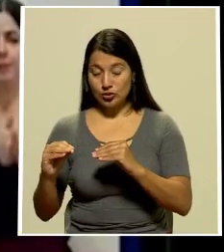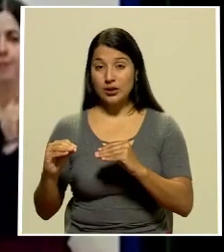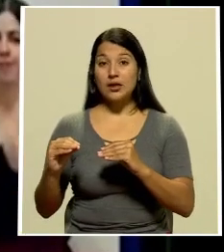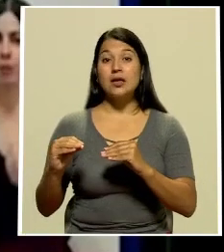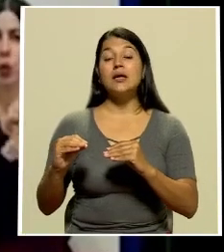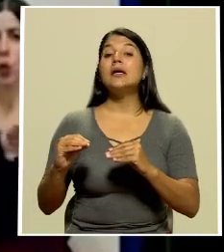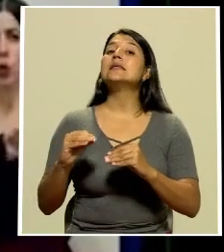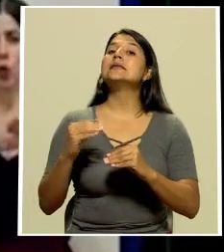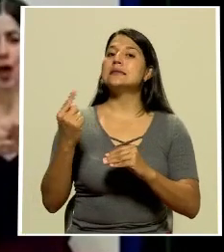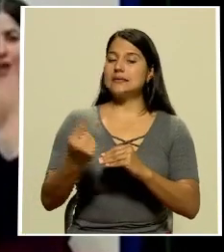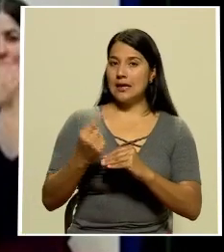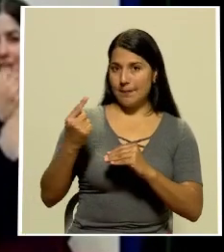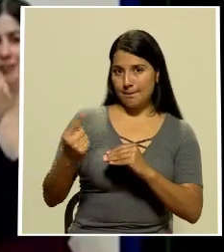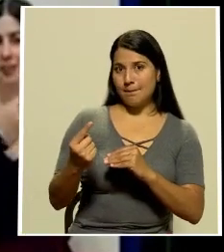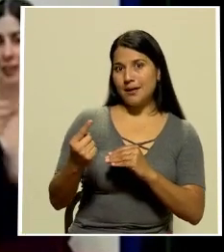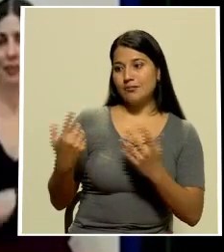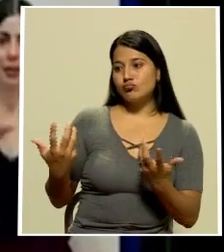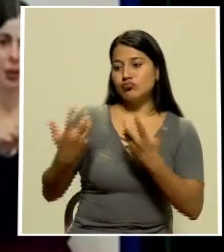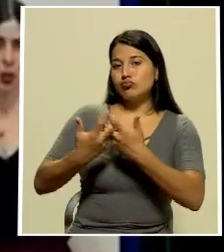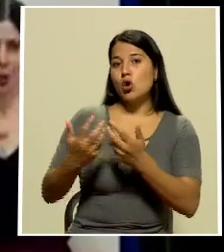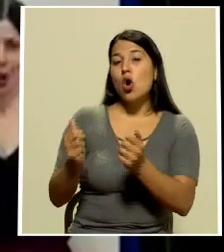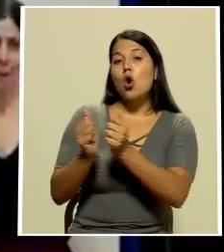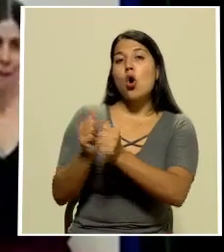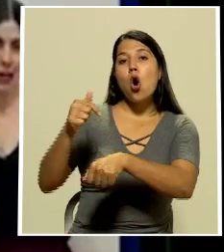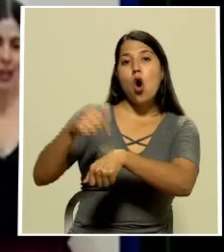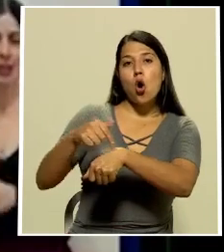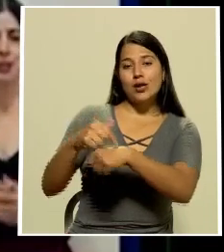absoluta concordancia con los horarios de restricción vehicular.